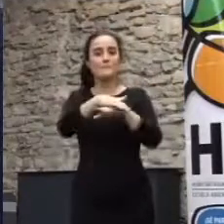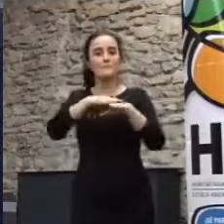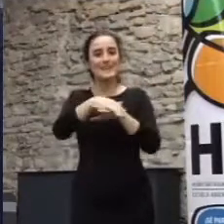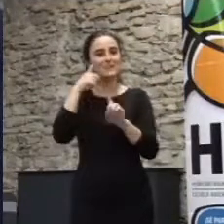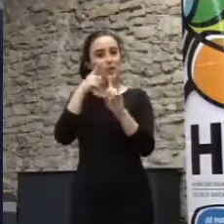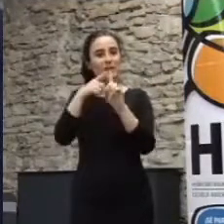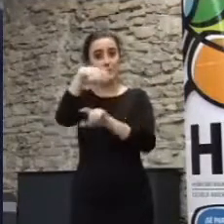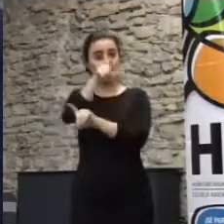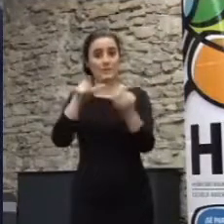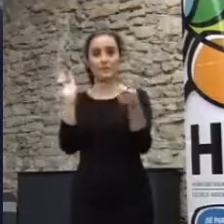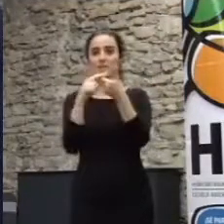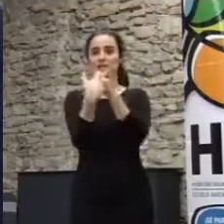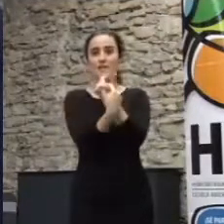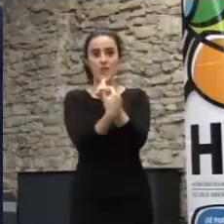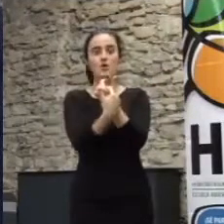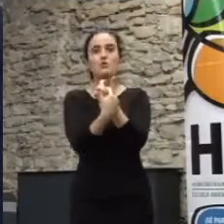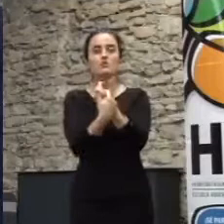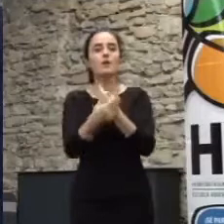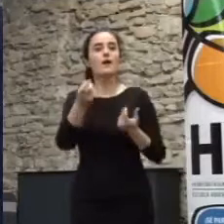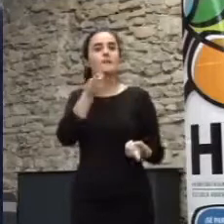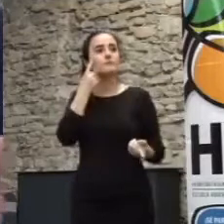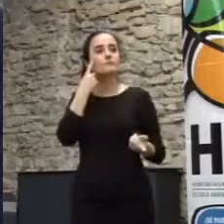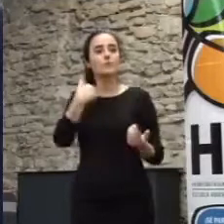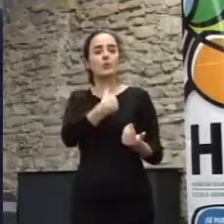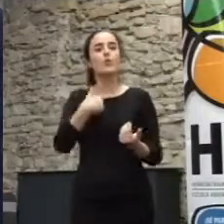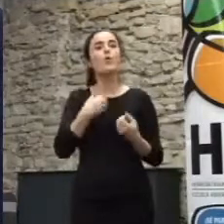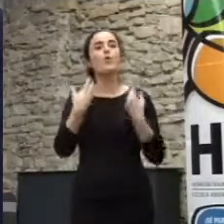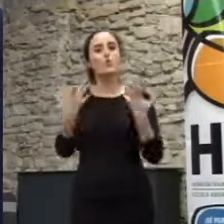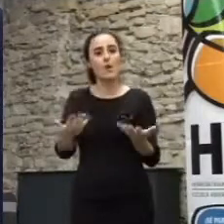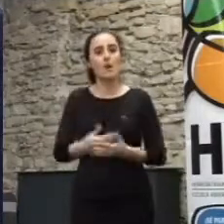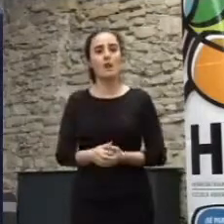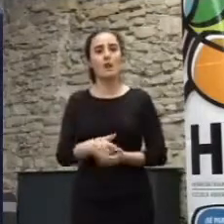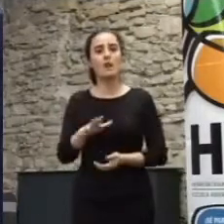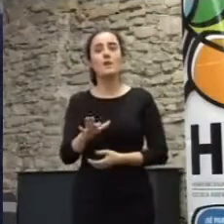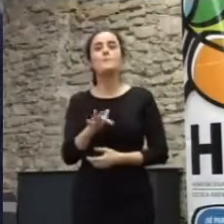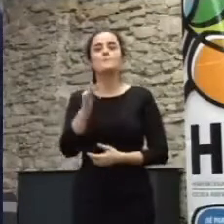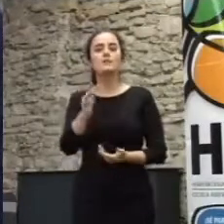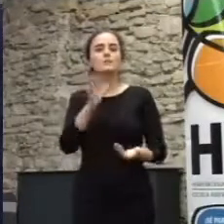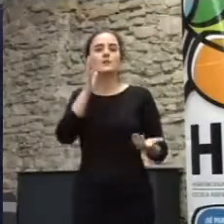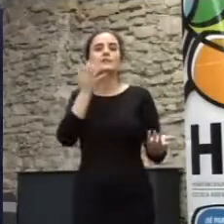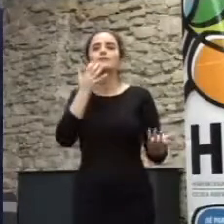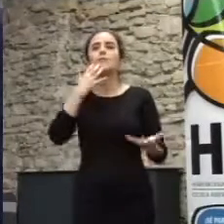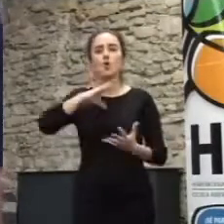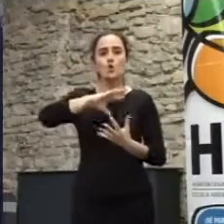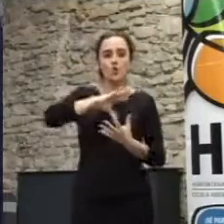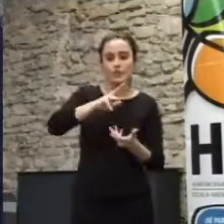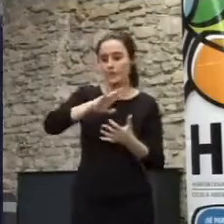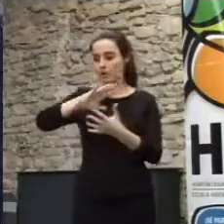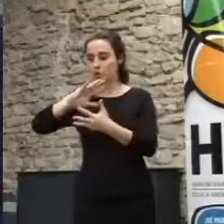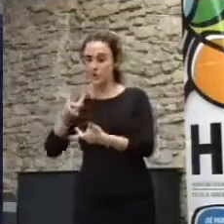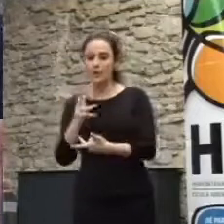ciudadana en Vitoria-Gasteiz, cómo es y cómo es el... ¿Por qué una noticia u otra noticia llega a